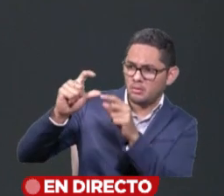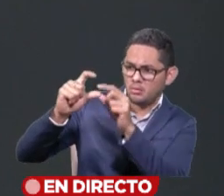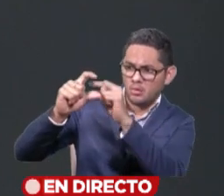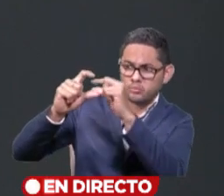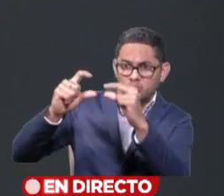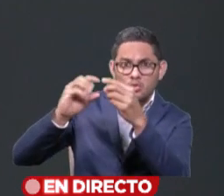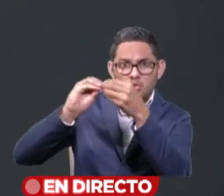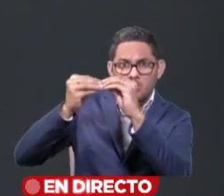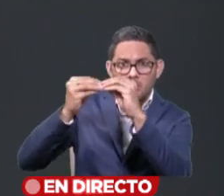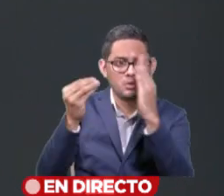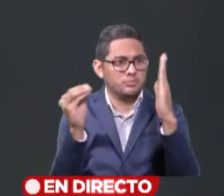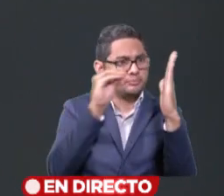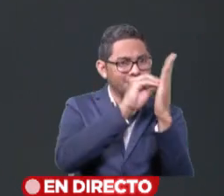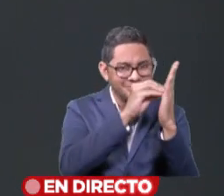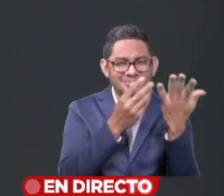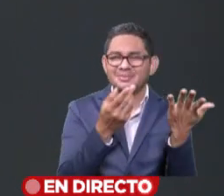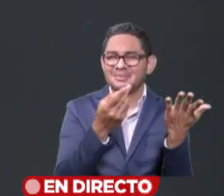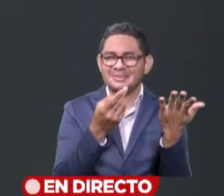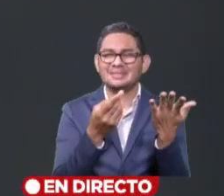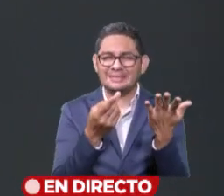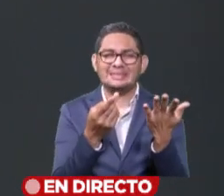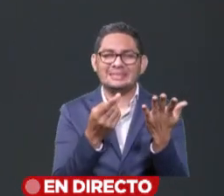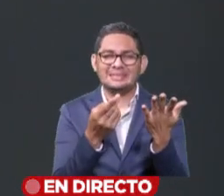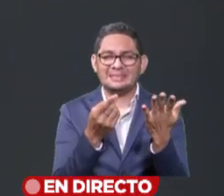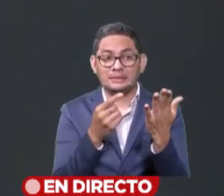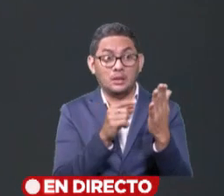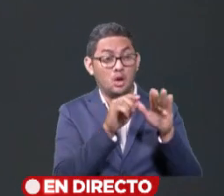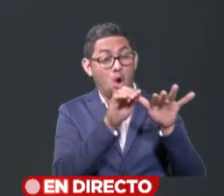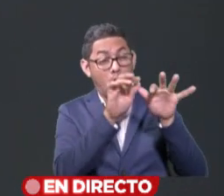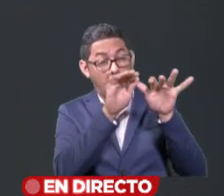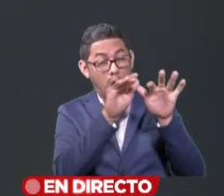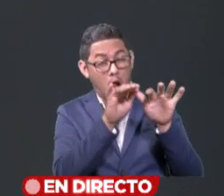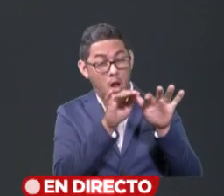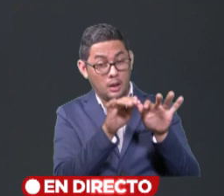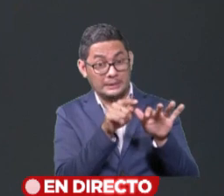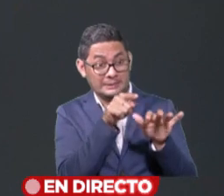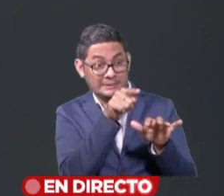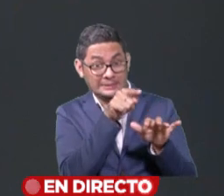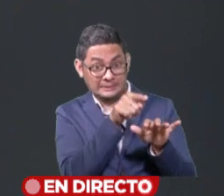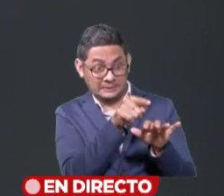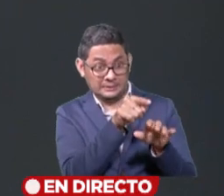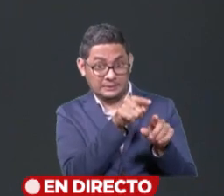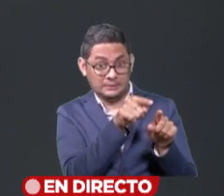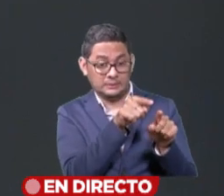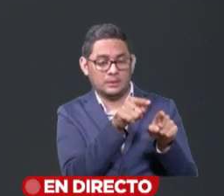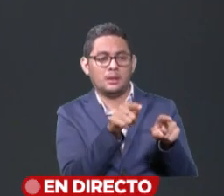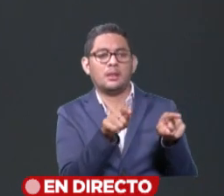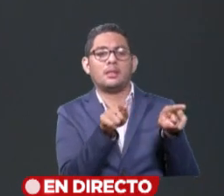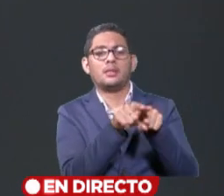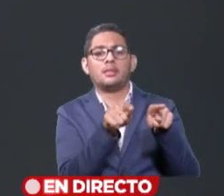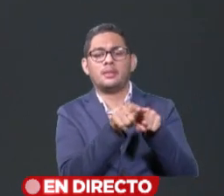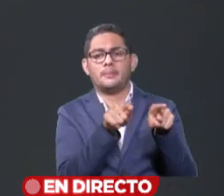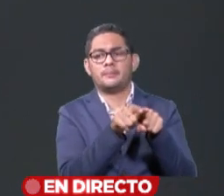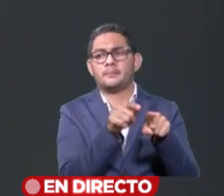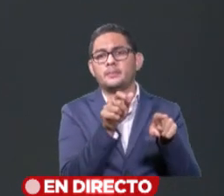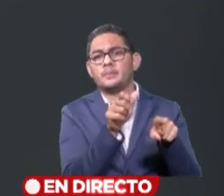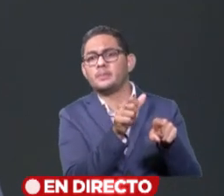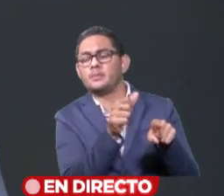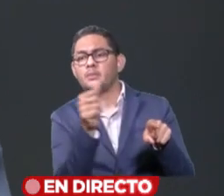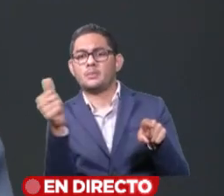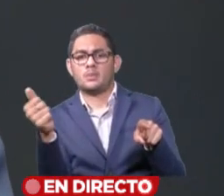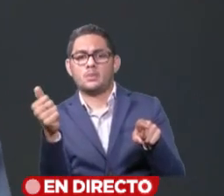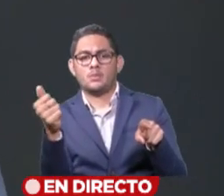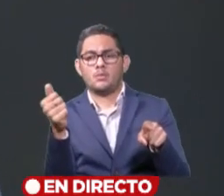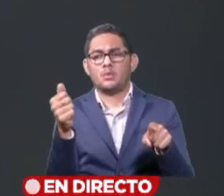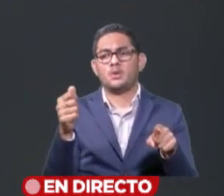vacunación, y es importante que esta base de datos es cruzada también con la base de datos del diagnóstico